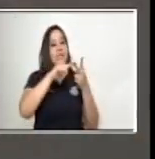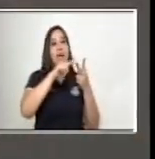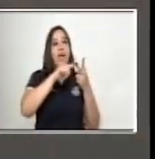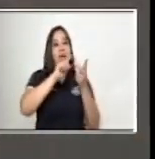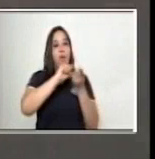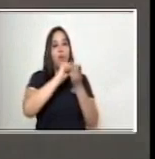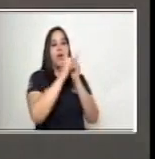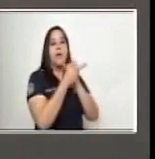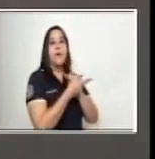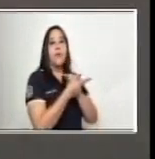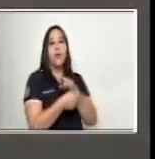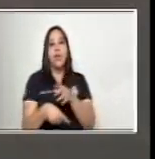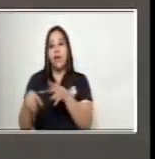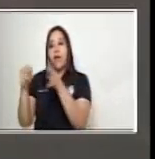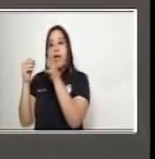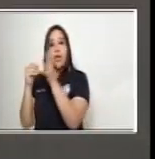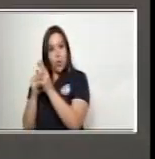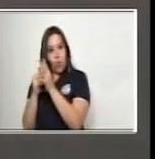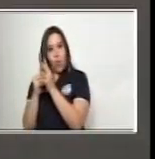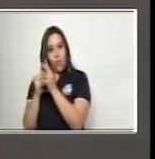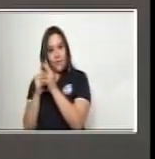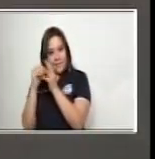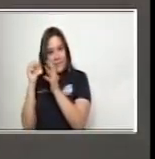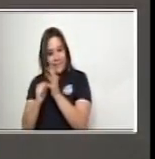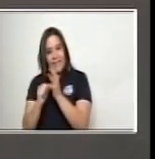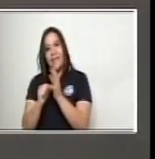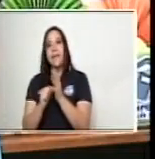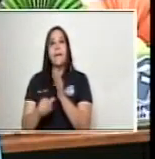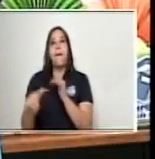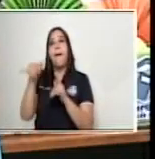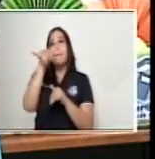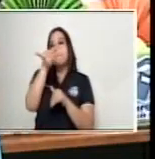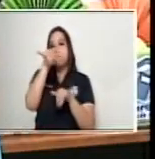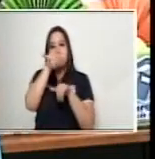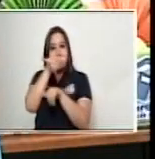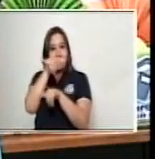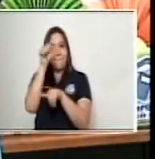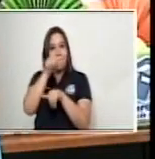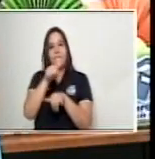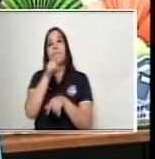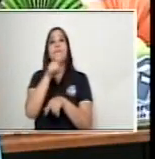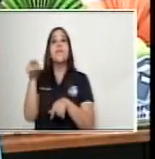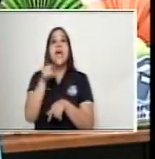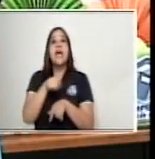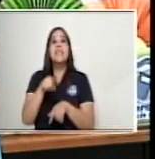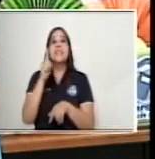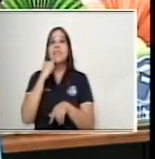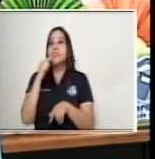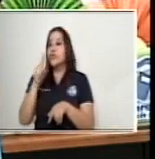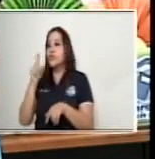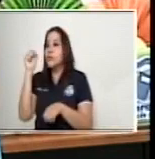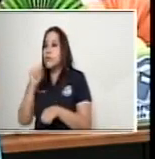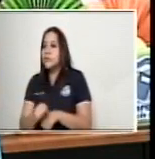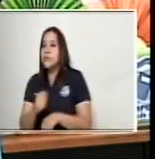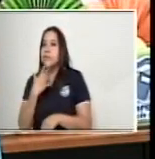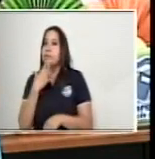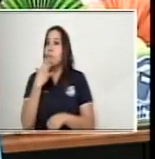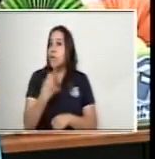Q. Las preposiciones nos ayudan a afirmar o decir que es falso algo,